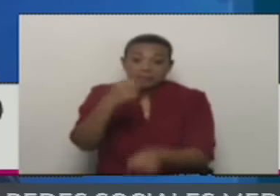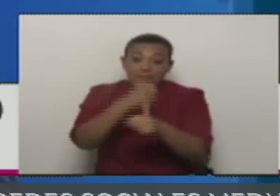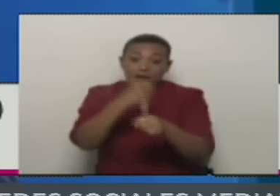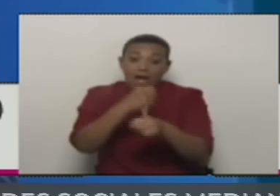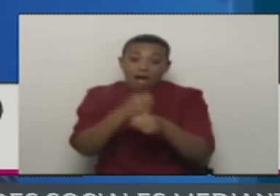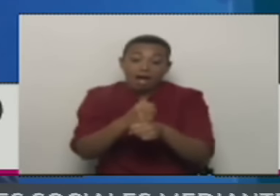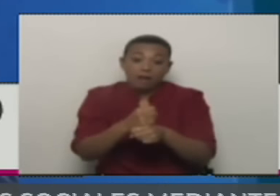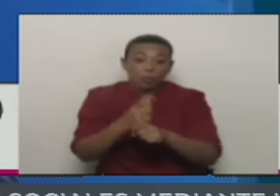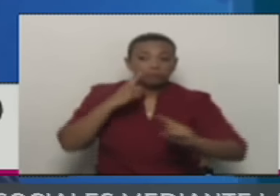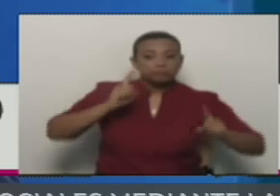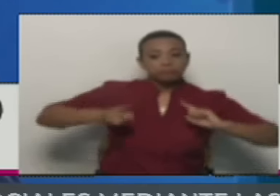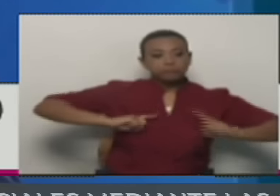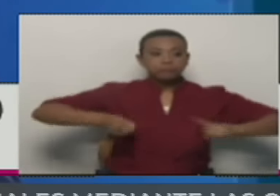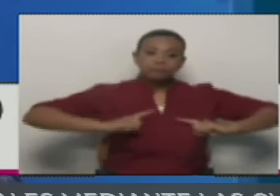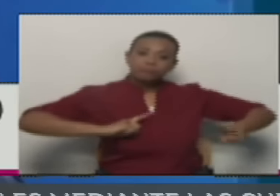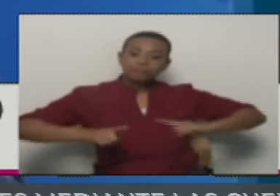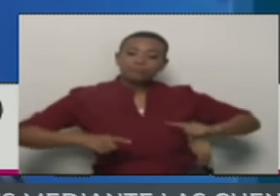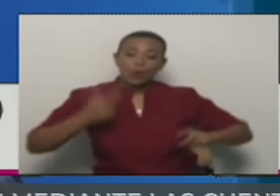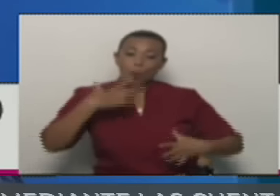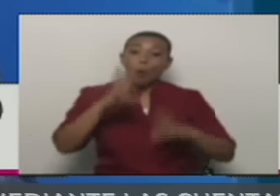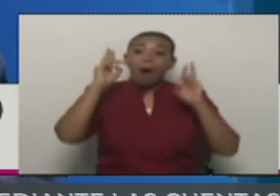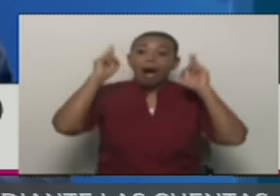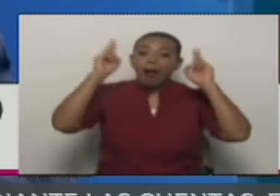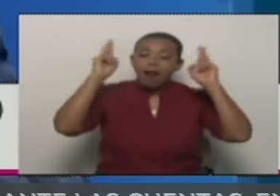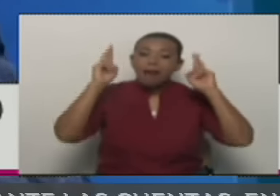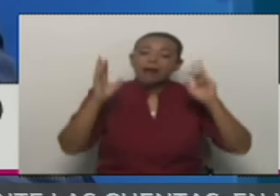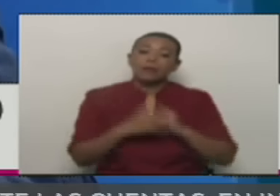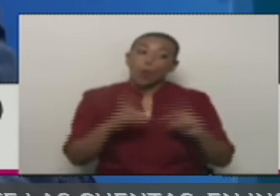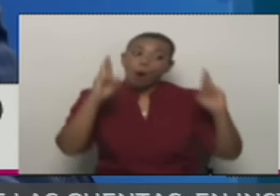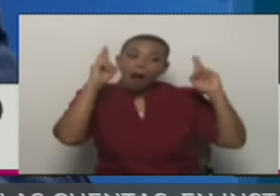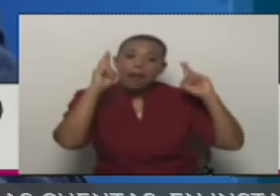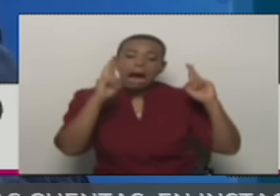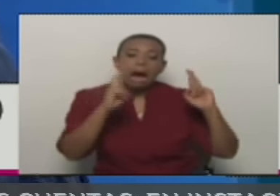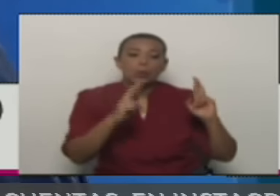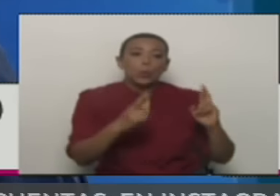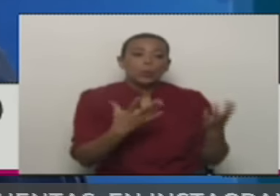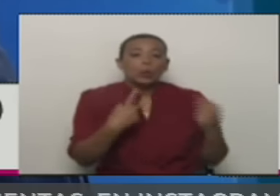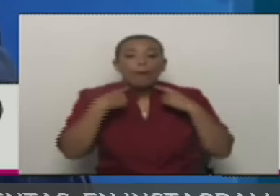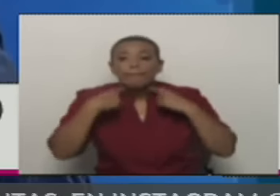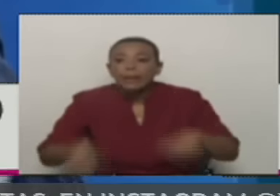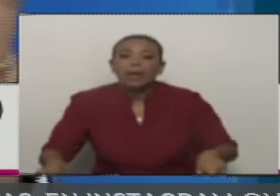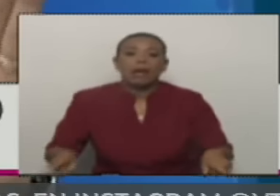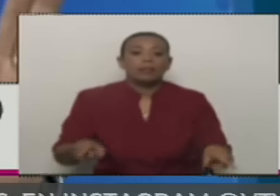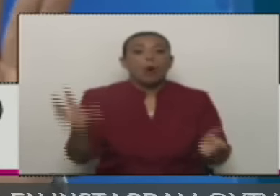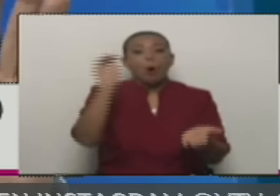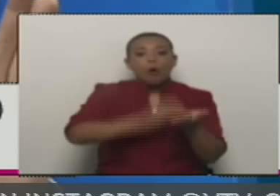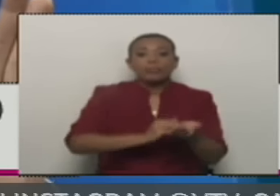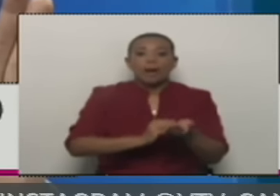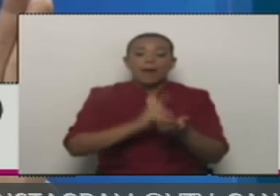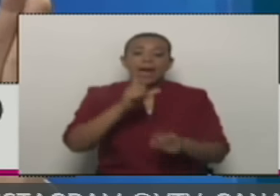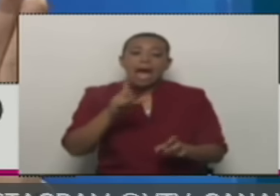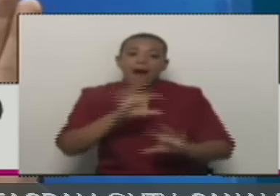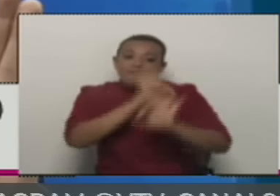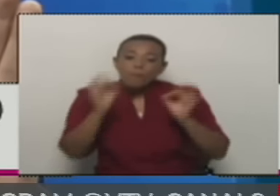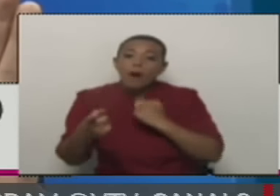ellos le hemos dicho, bueno, ojalá ustedes no los dejen, no los arrastren a una aventura otra vez tipo Guaidó,